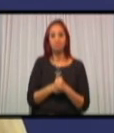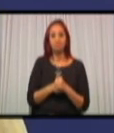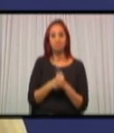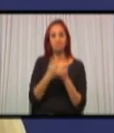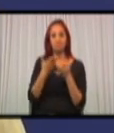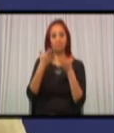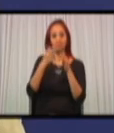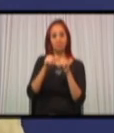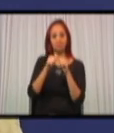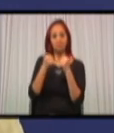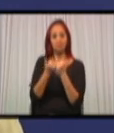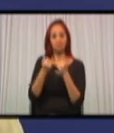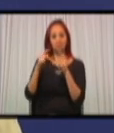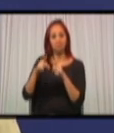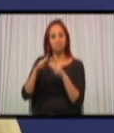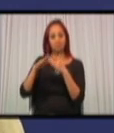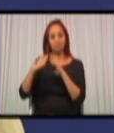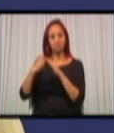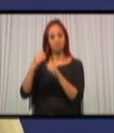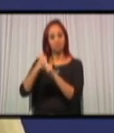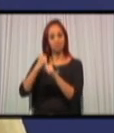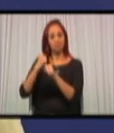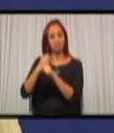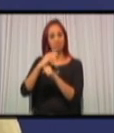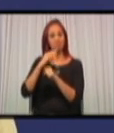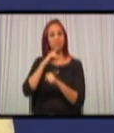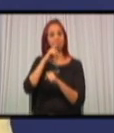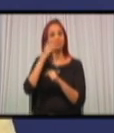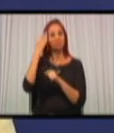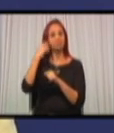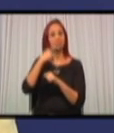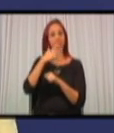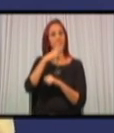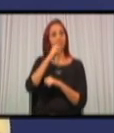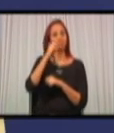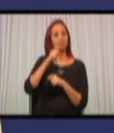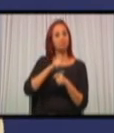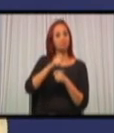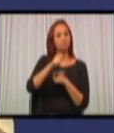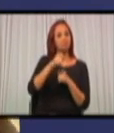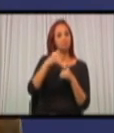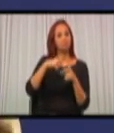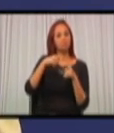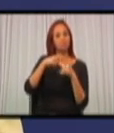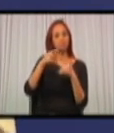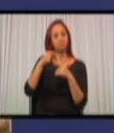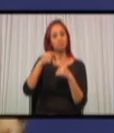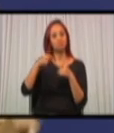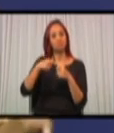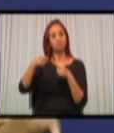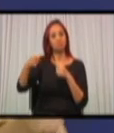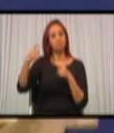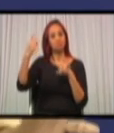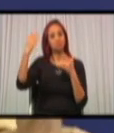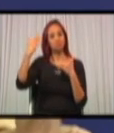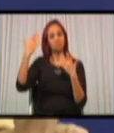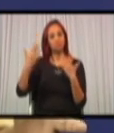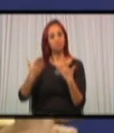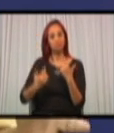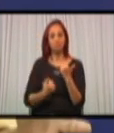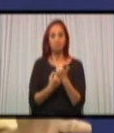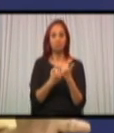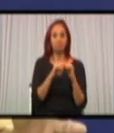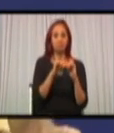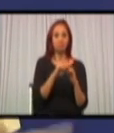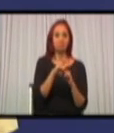oraciones, a la gente del pueblo que trabaje, y si antes se hacían 50 metros, pues la plata se va a estirar más, porque las empresas por lo menos se van a